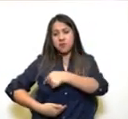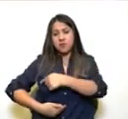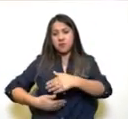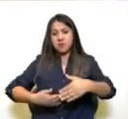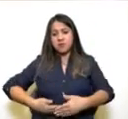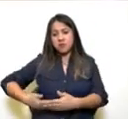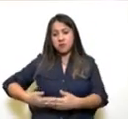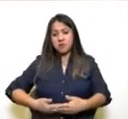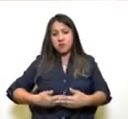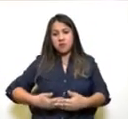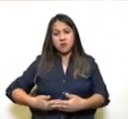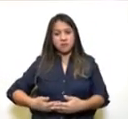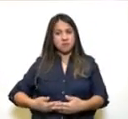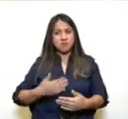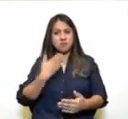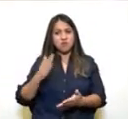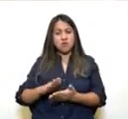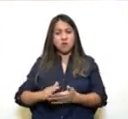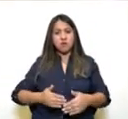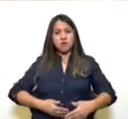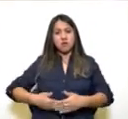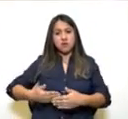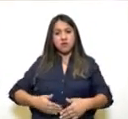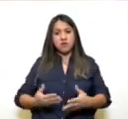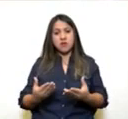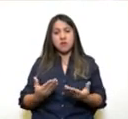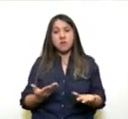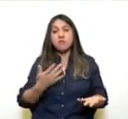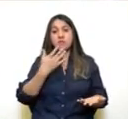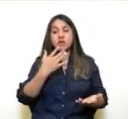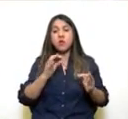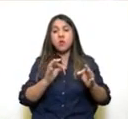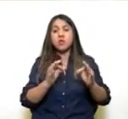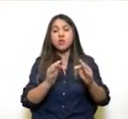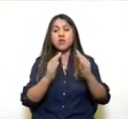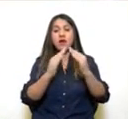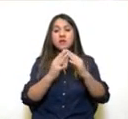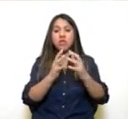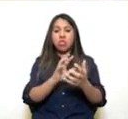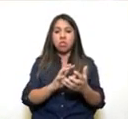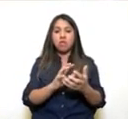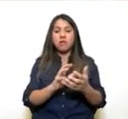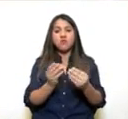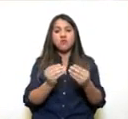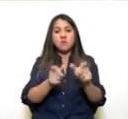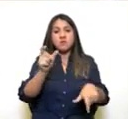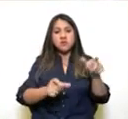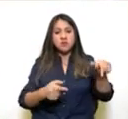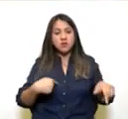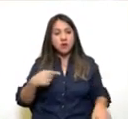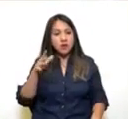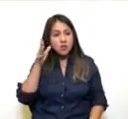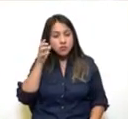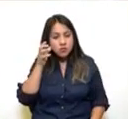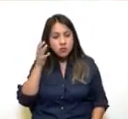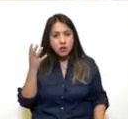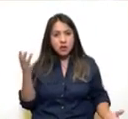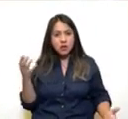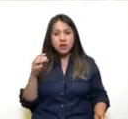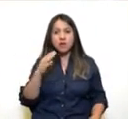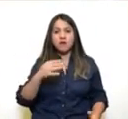yo creo que mucha gente pensó cuando escucho eso que